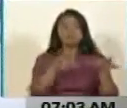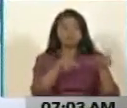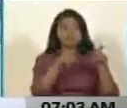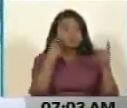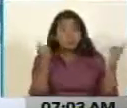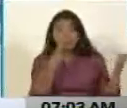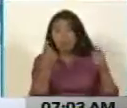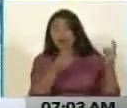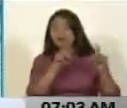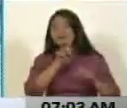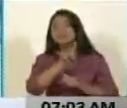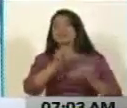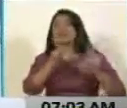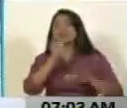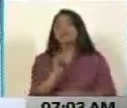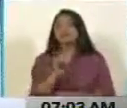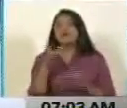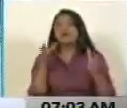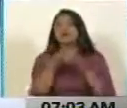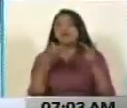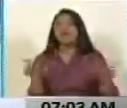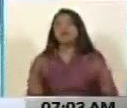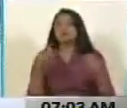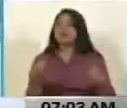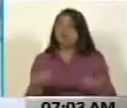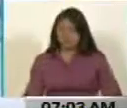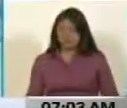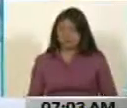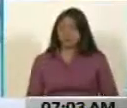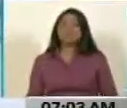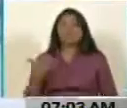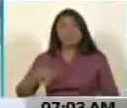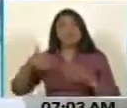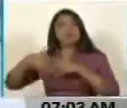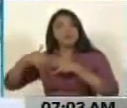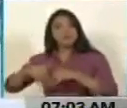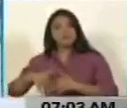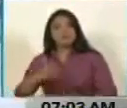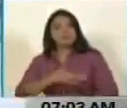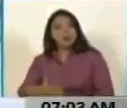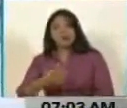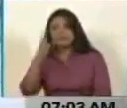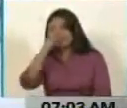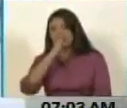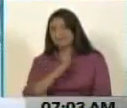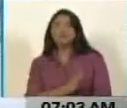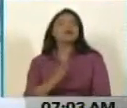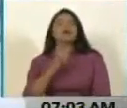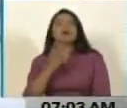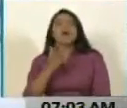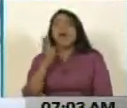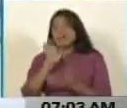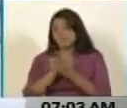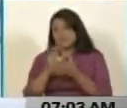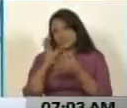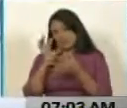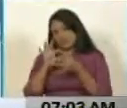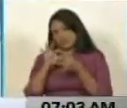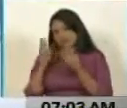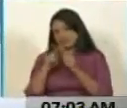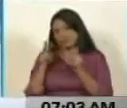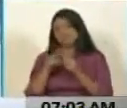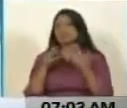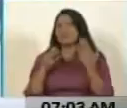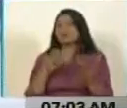Se hizo a través de una plataforma digital que es una empresa colaborativa de Brasil que se llama Grooflist. Unos amigos que conocimos en un mercado que se hizo en Santiago y